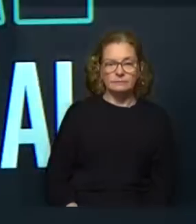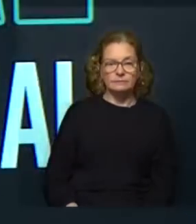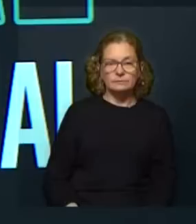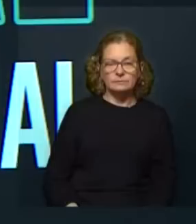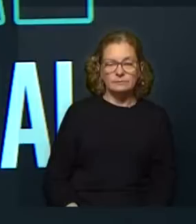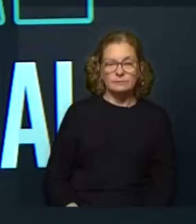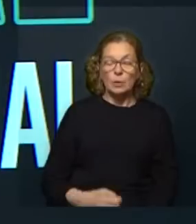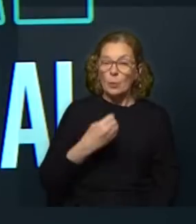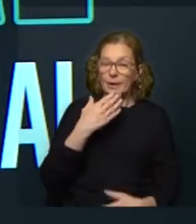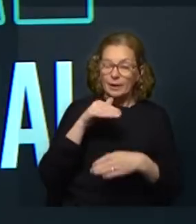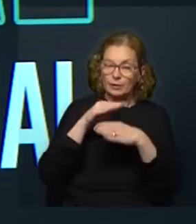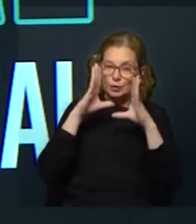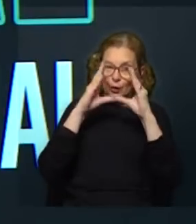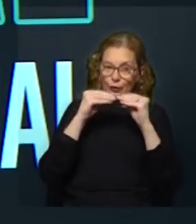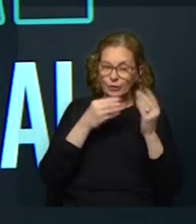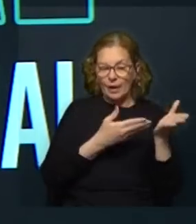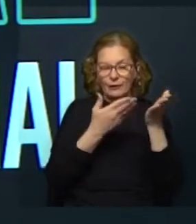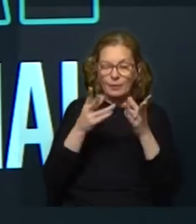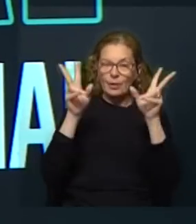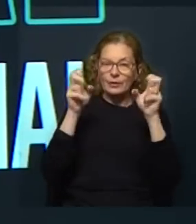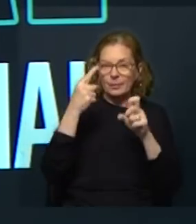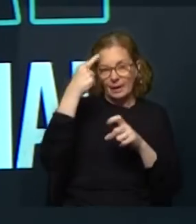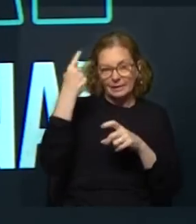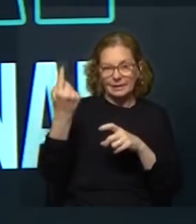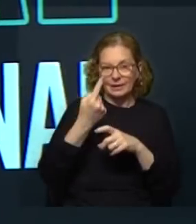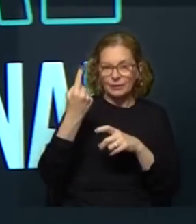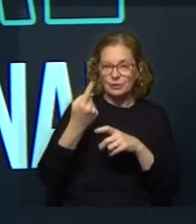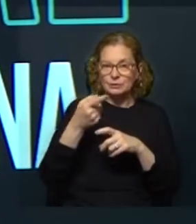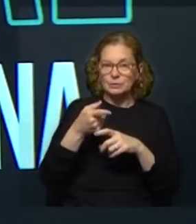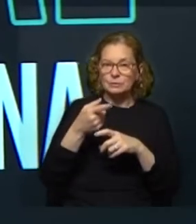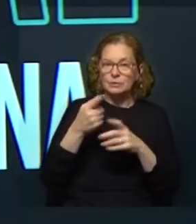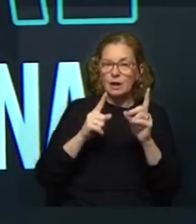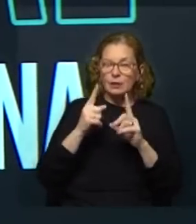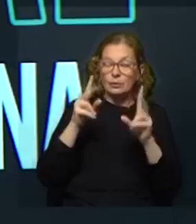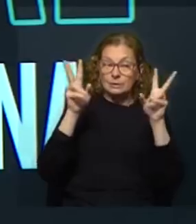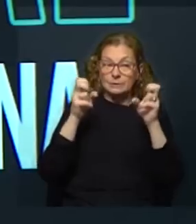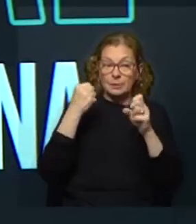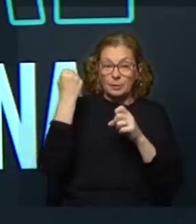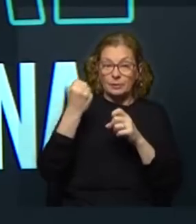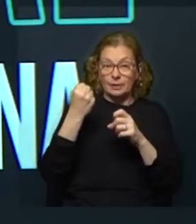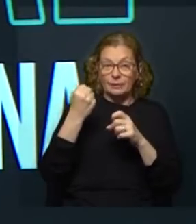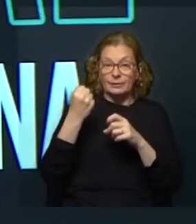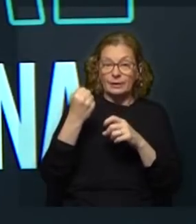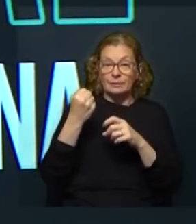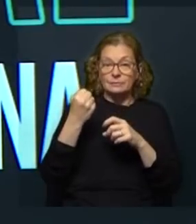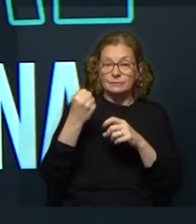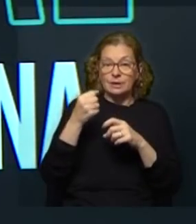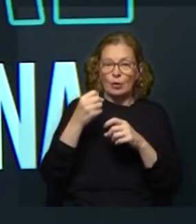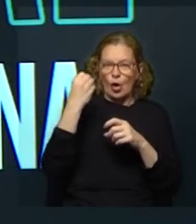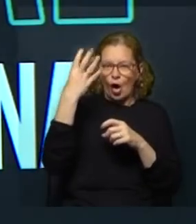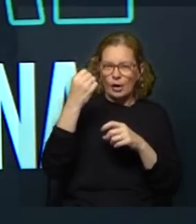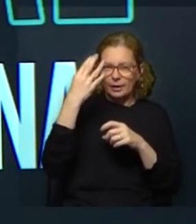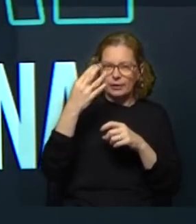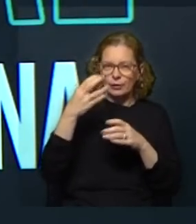qué tal Muy buenas noches abrimos nuestro capítulo internacional con una de los grandes temas del fin de semana que es el vigésimo congreso